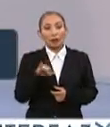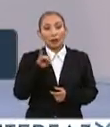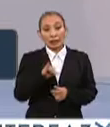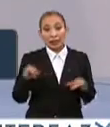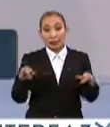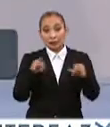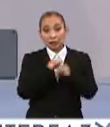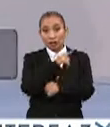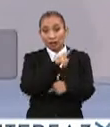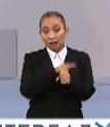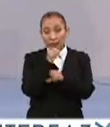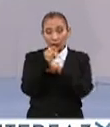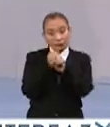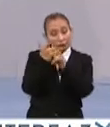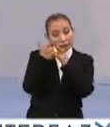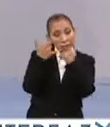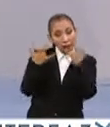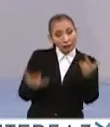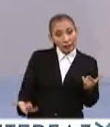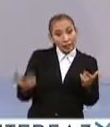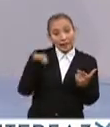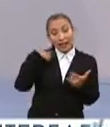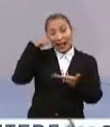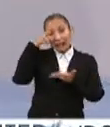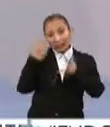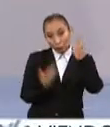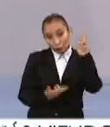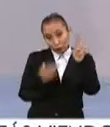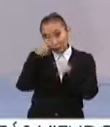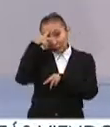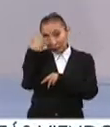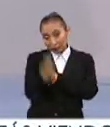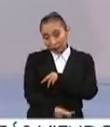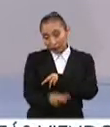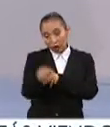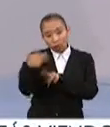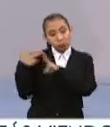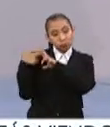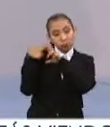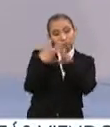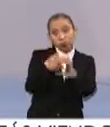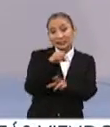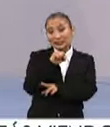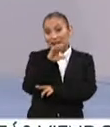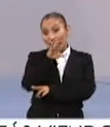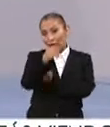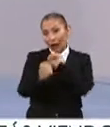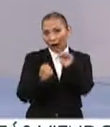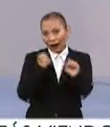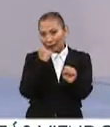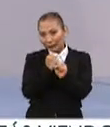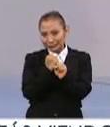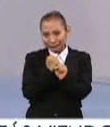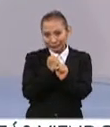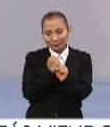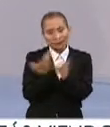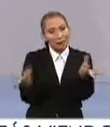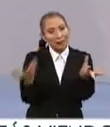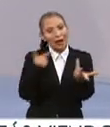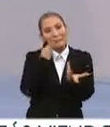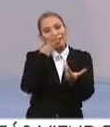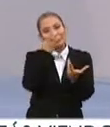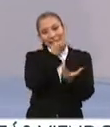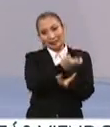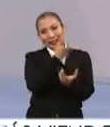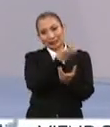El Instituto Nacional de Estudios Históricos de las Revoluciones de México conmemora su 65 aniversario. Y para hablar sobre